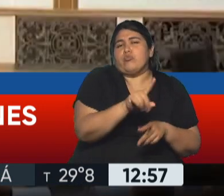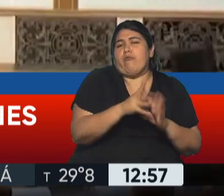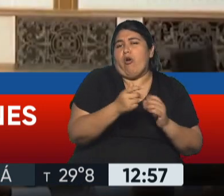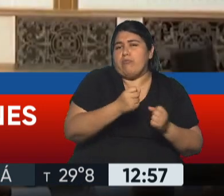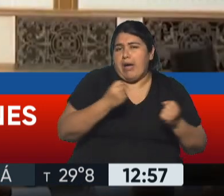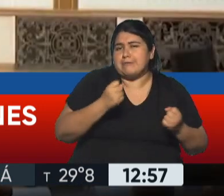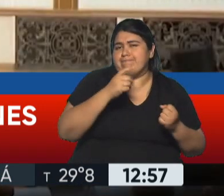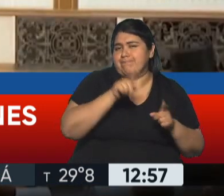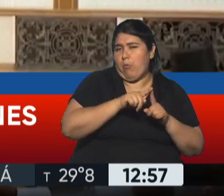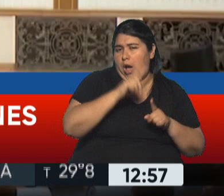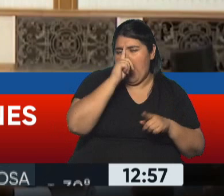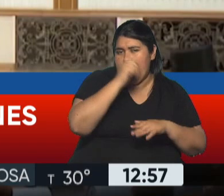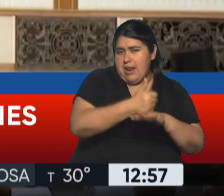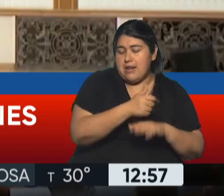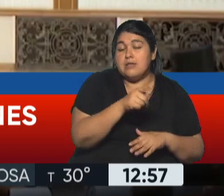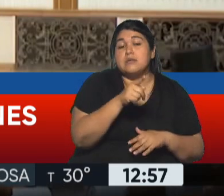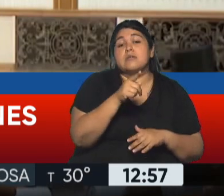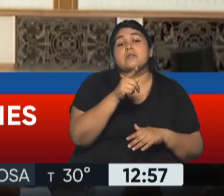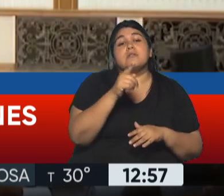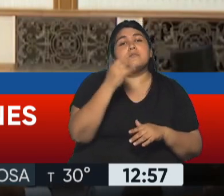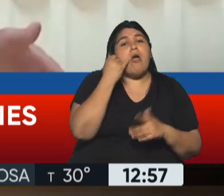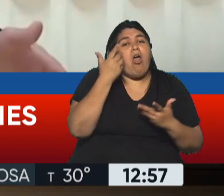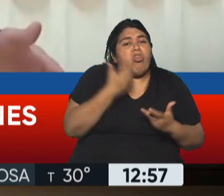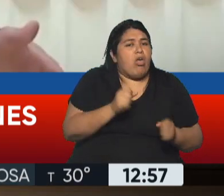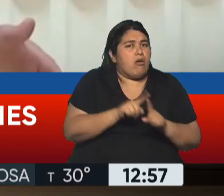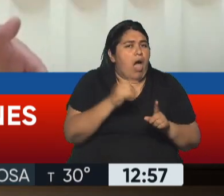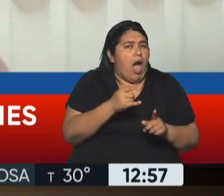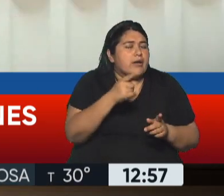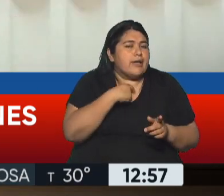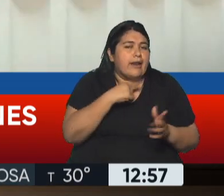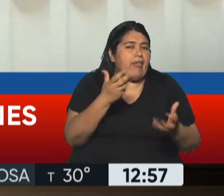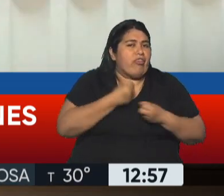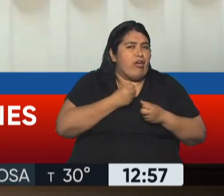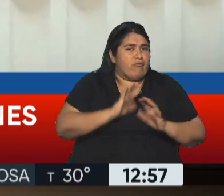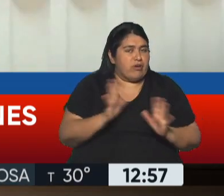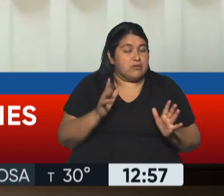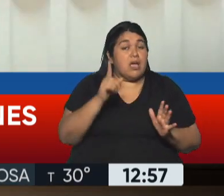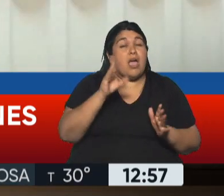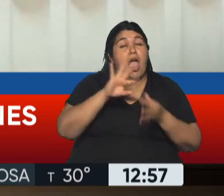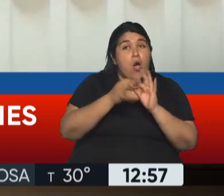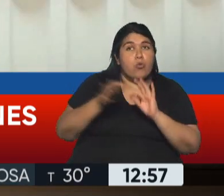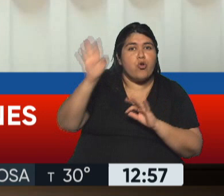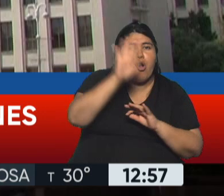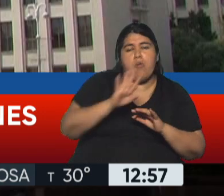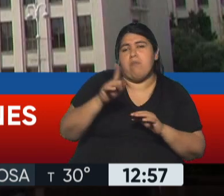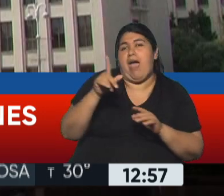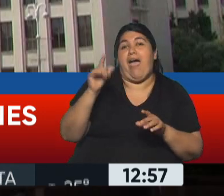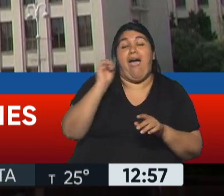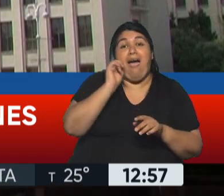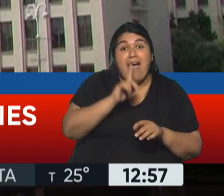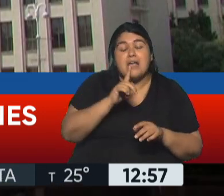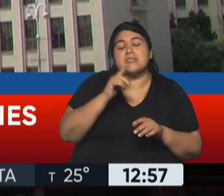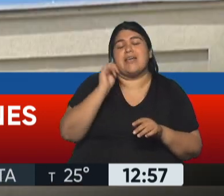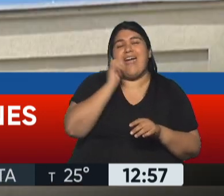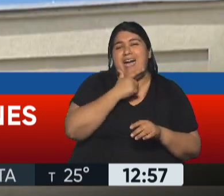mismo se define, advirtió que está dispuesto a defenderse y se animó a amenazar a Europa con cortarle el gas que Rusia envía a